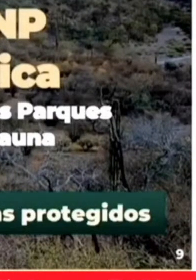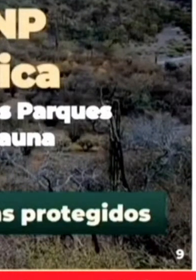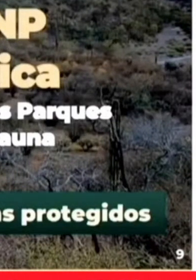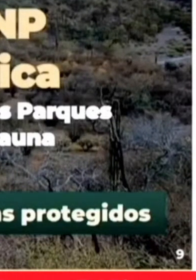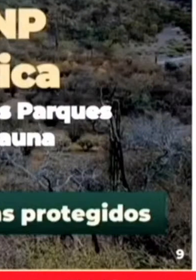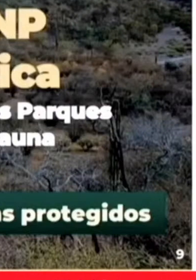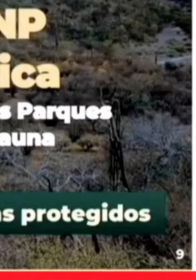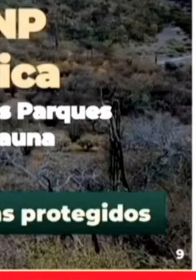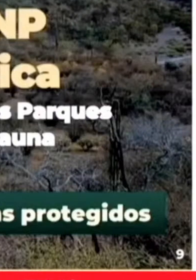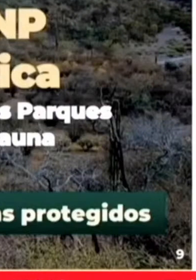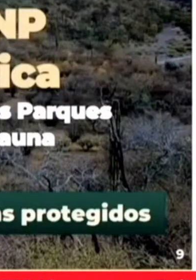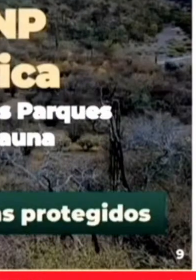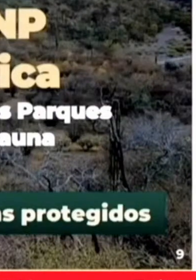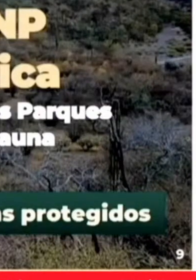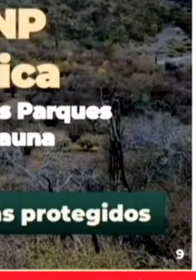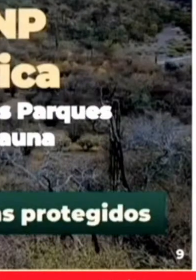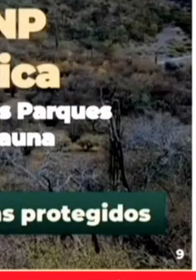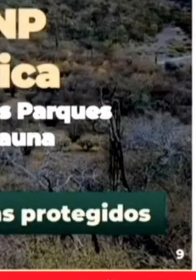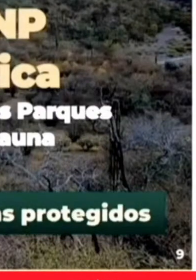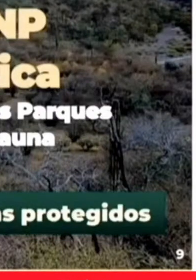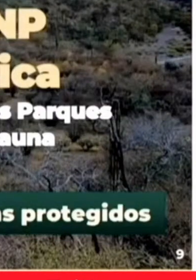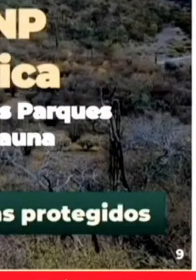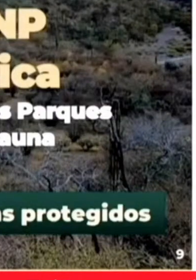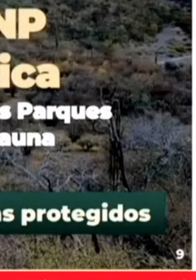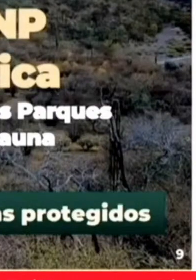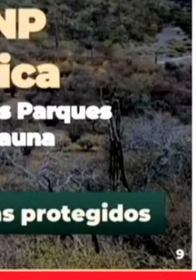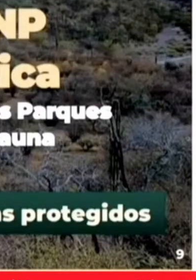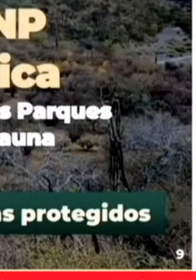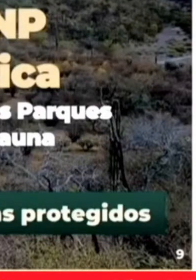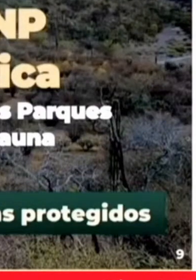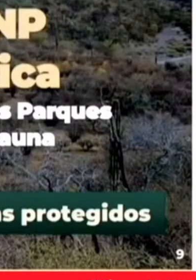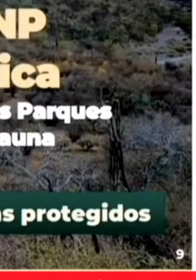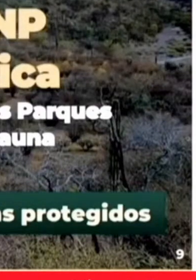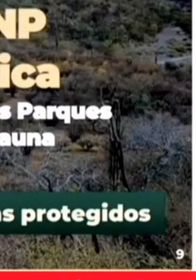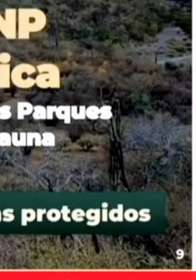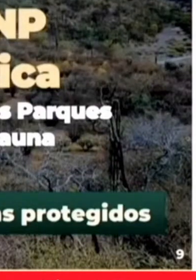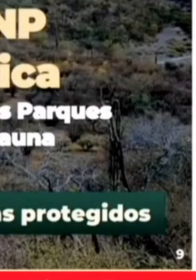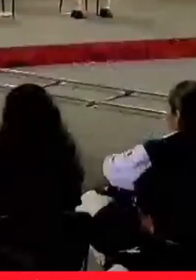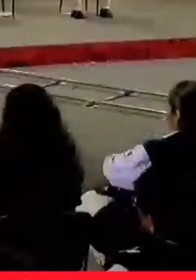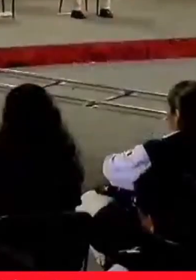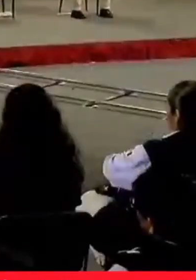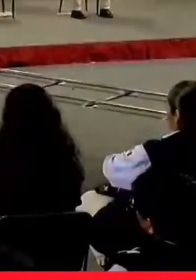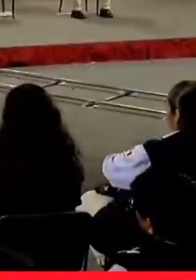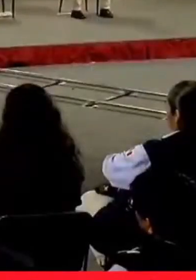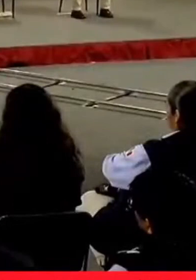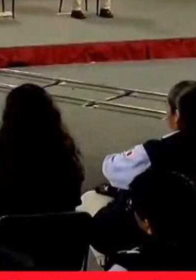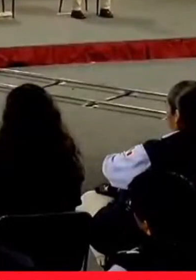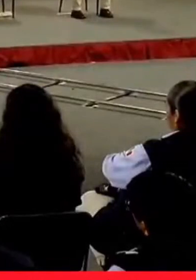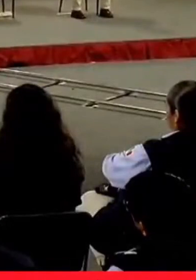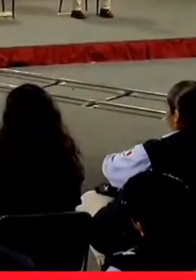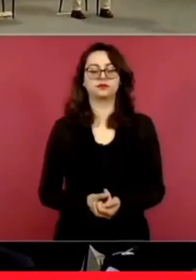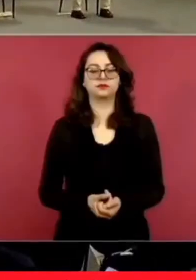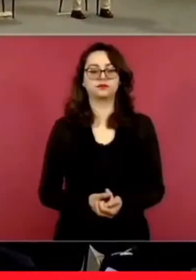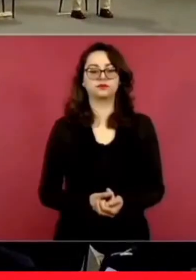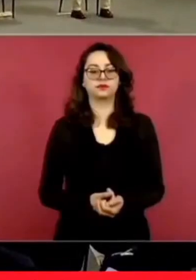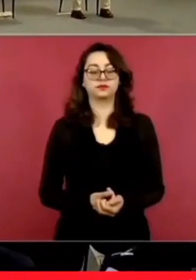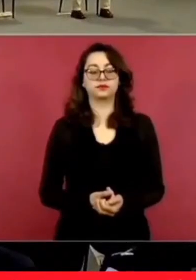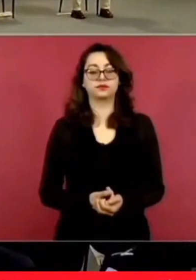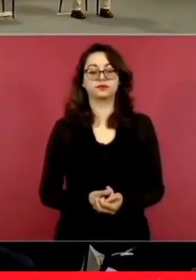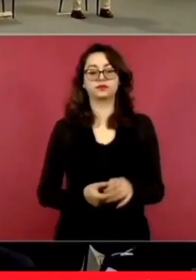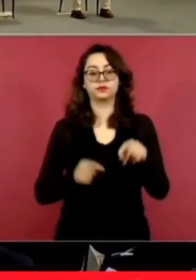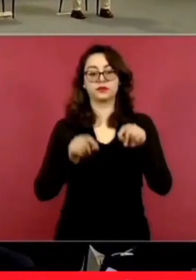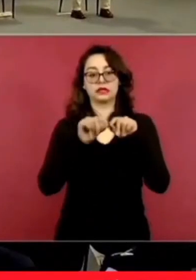áreas naturales protegidas decretadas el 15 de agosto. La siguiente, por favor. Este es un